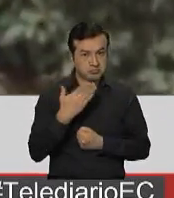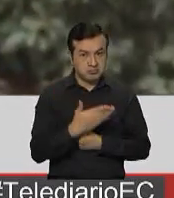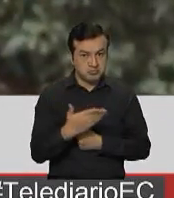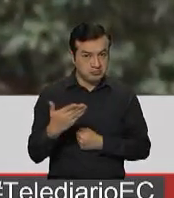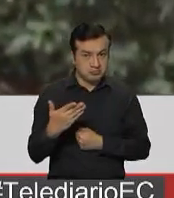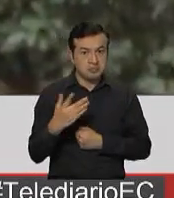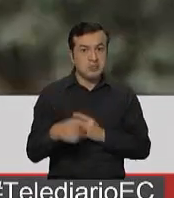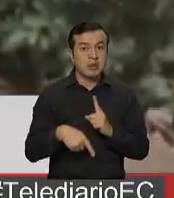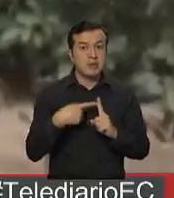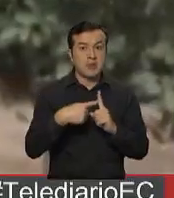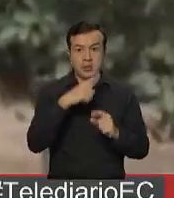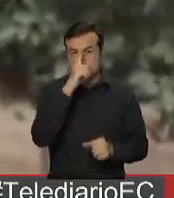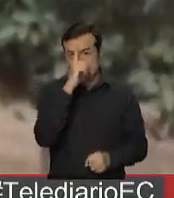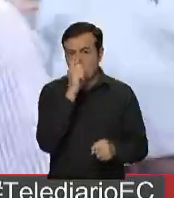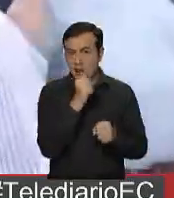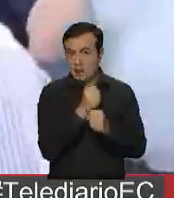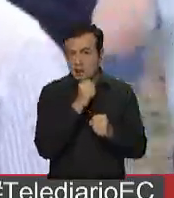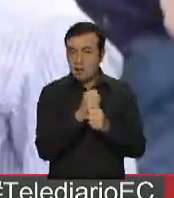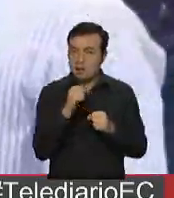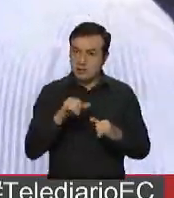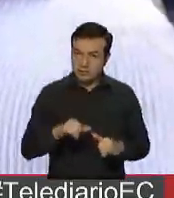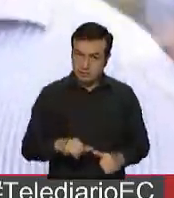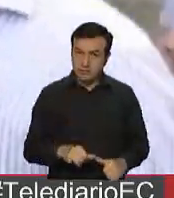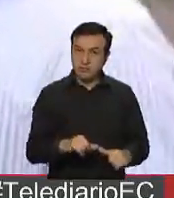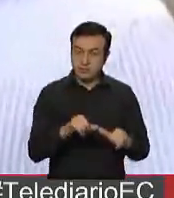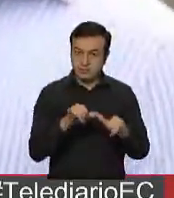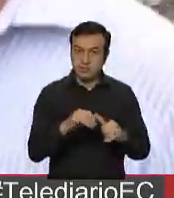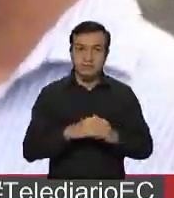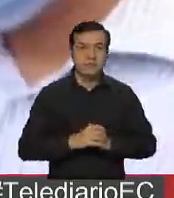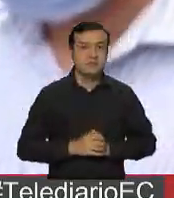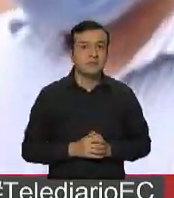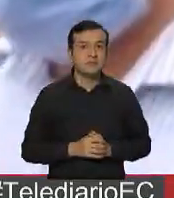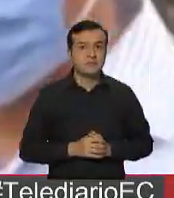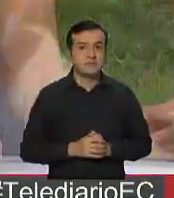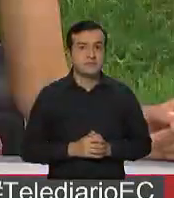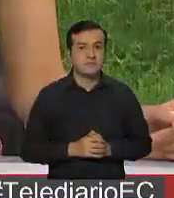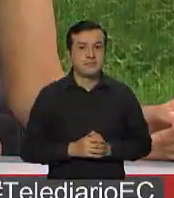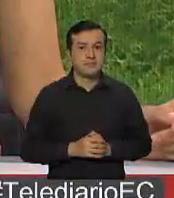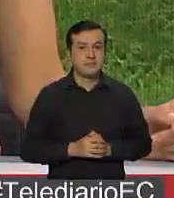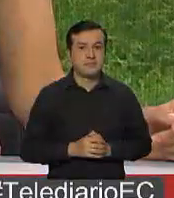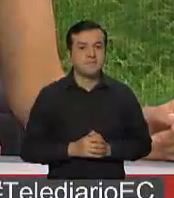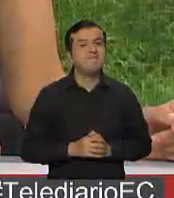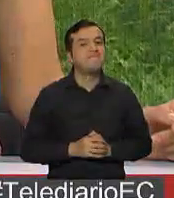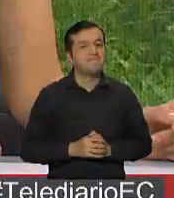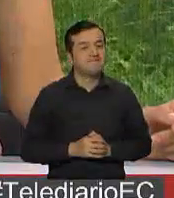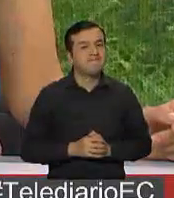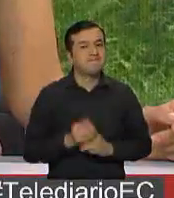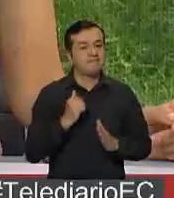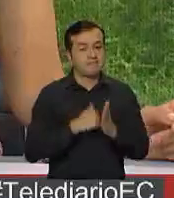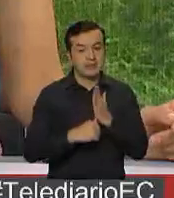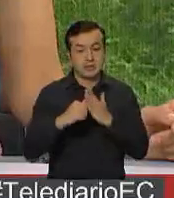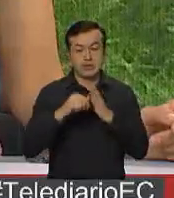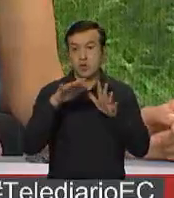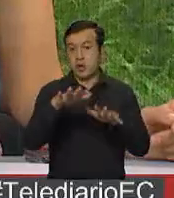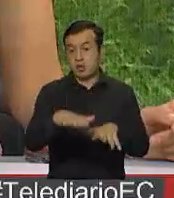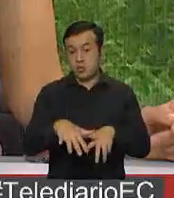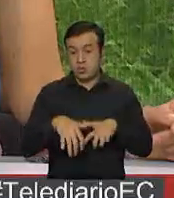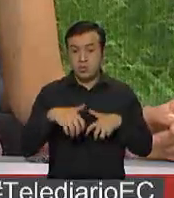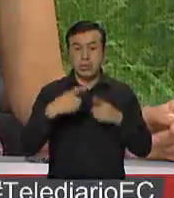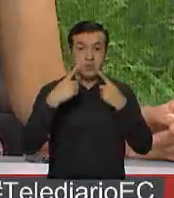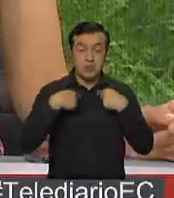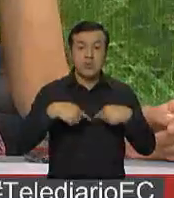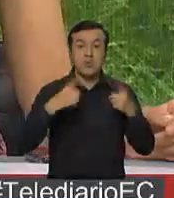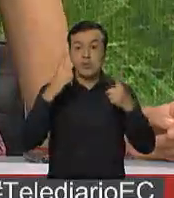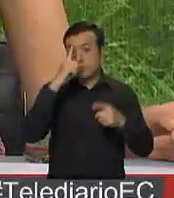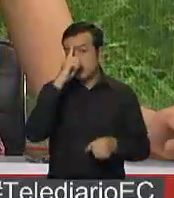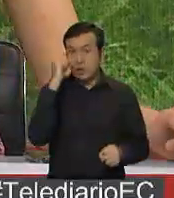son generadoras de empleo y de divisas para el país. Luis Alfredo Zúñiga, Ecuador TV. Además, el Ministerio de Agricultura y Ganadería dio a conocer